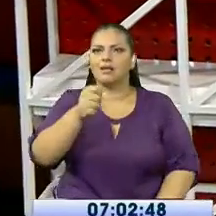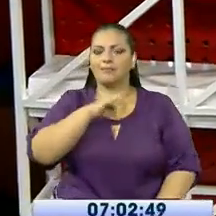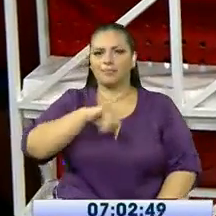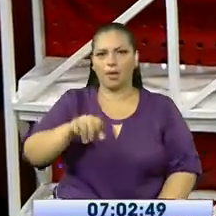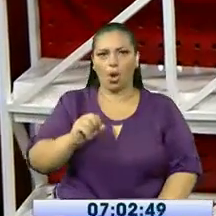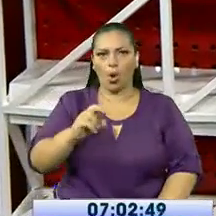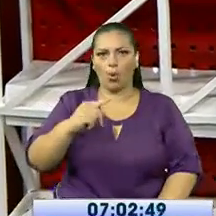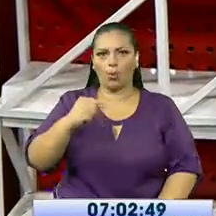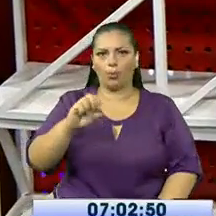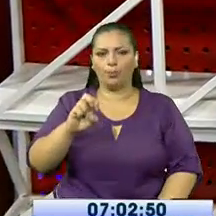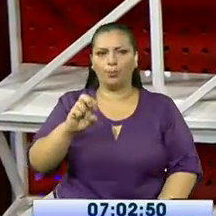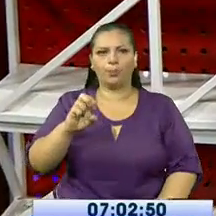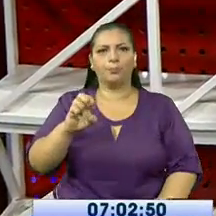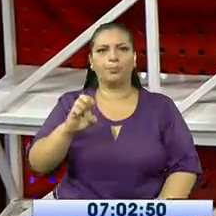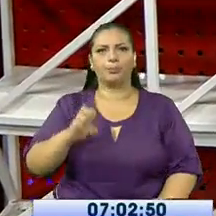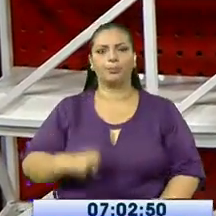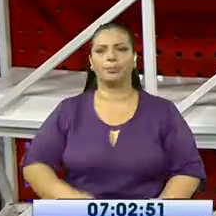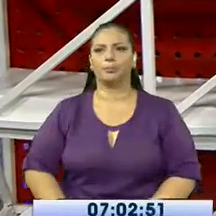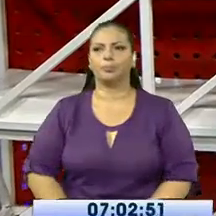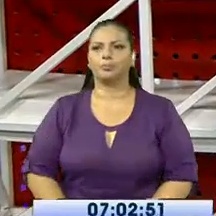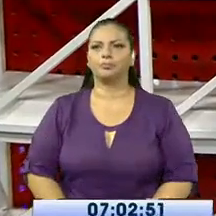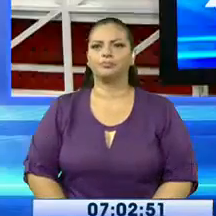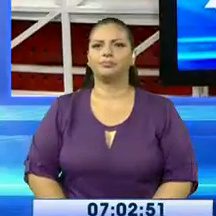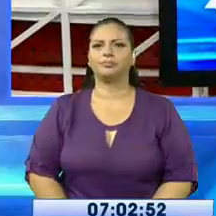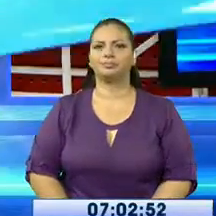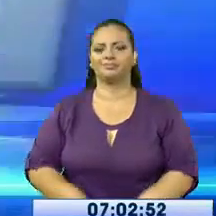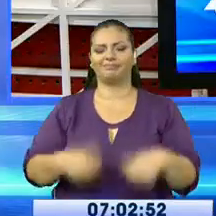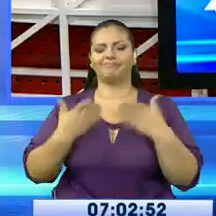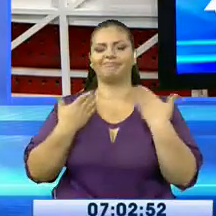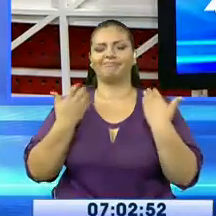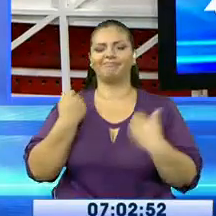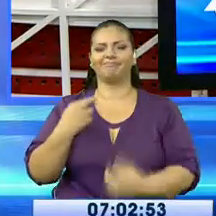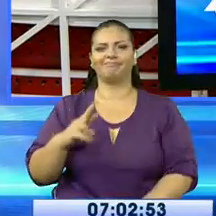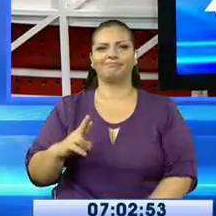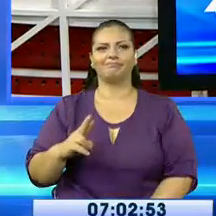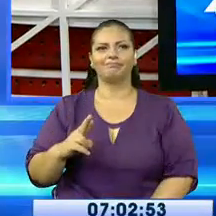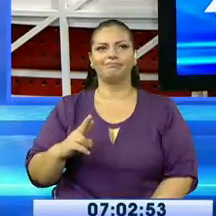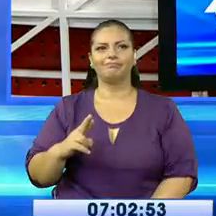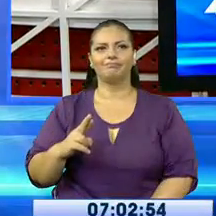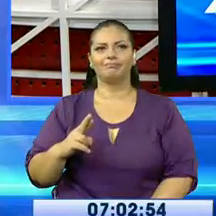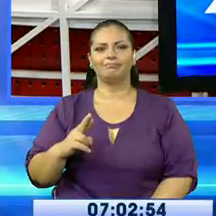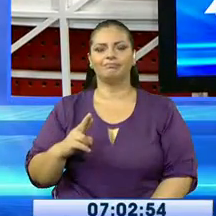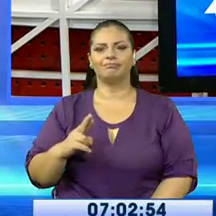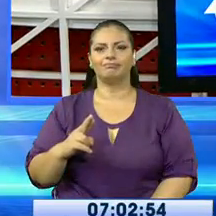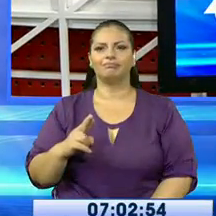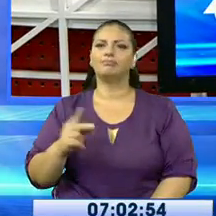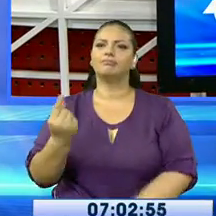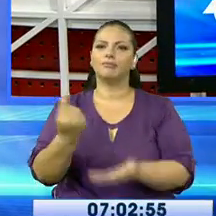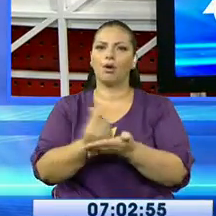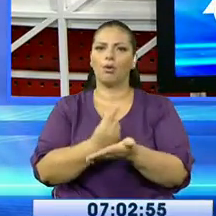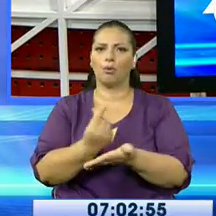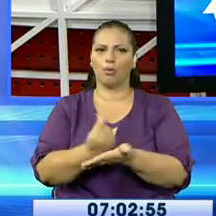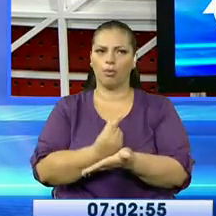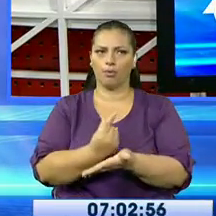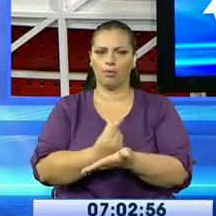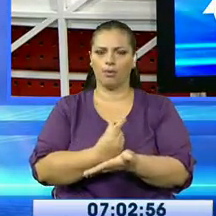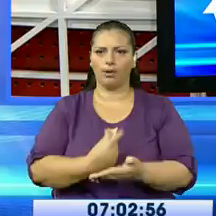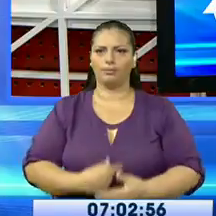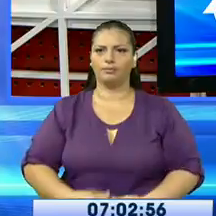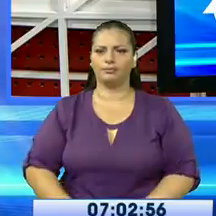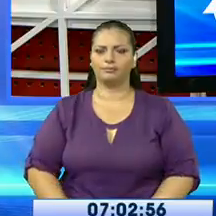Jorge Salazar, que precisamente se encuentra en el sur de la ciudad, en donde ocurrió este suceso que acabamos de